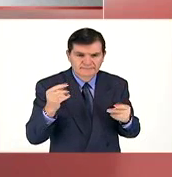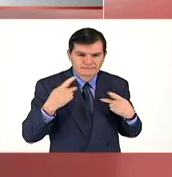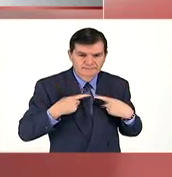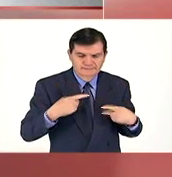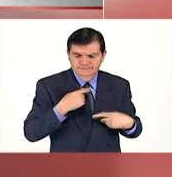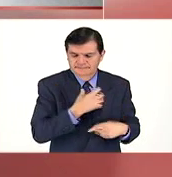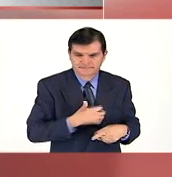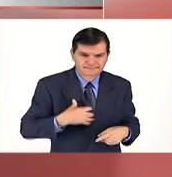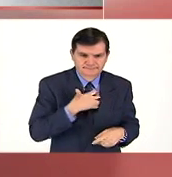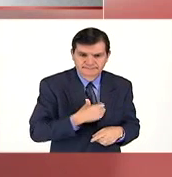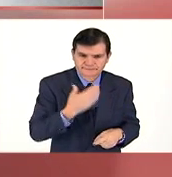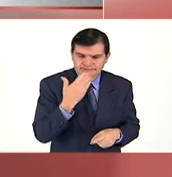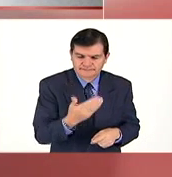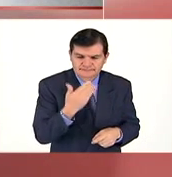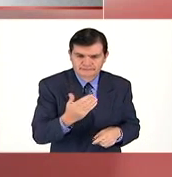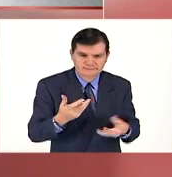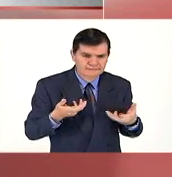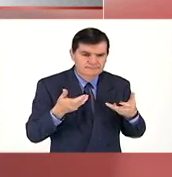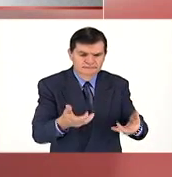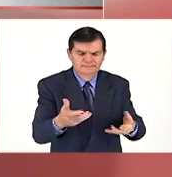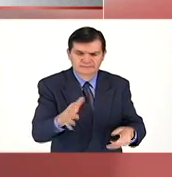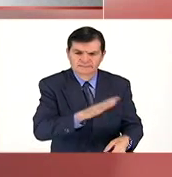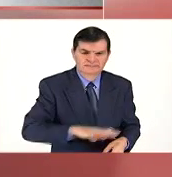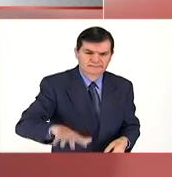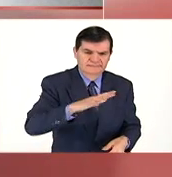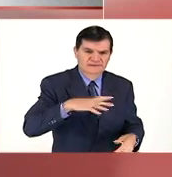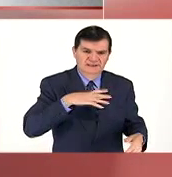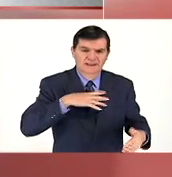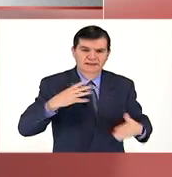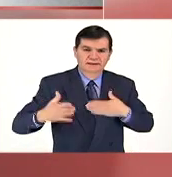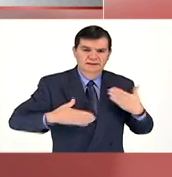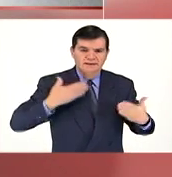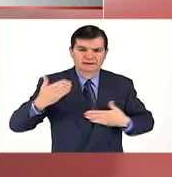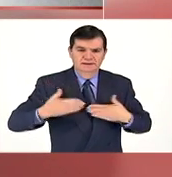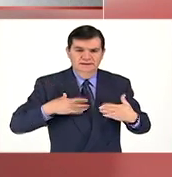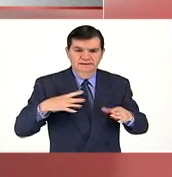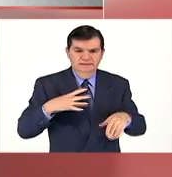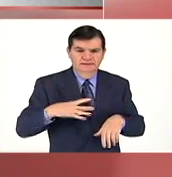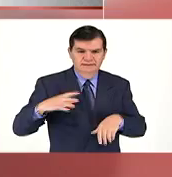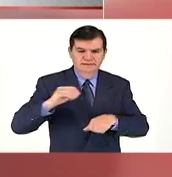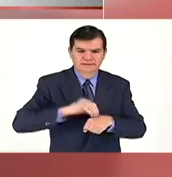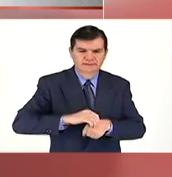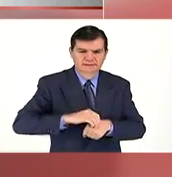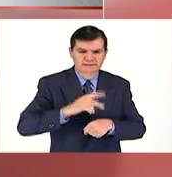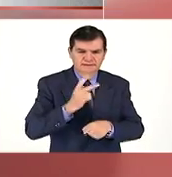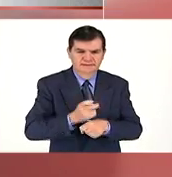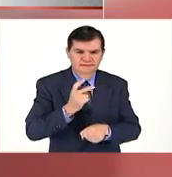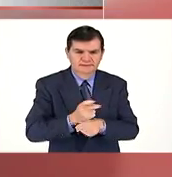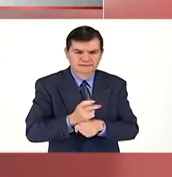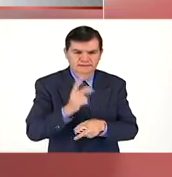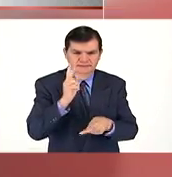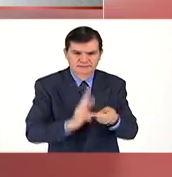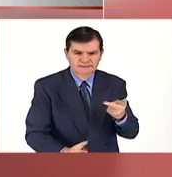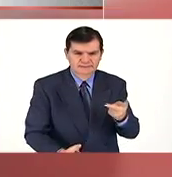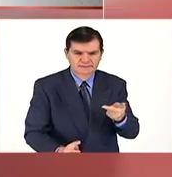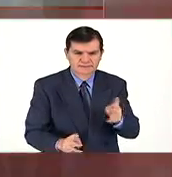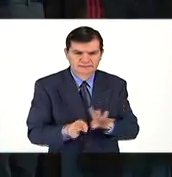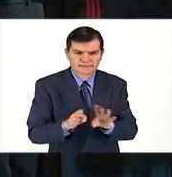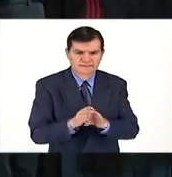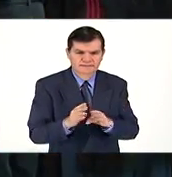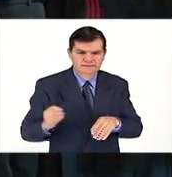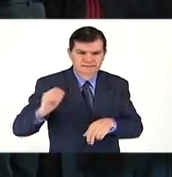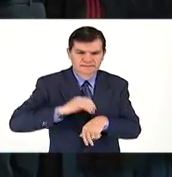muy contenta, en todas las calles se nota una gran alegría. Ayer después se dio a conocer la primera parte de el